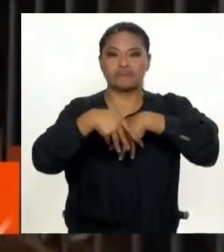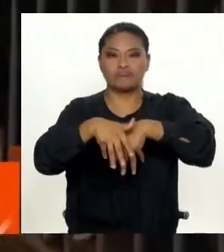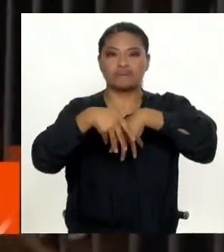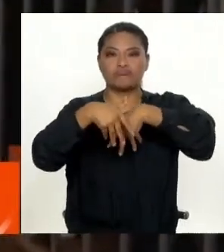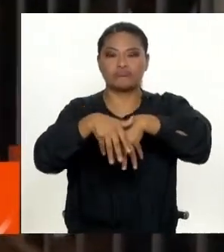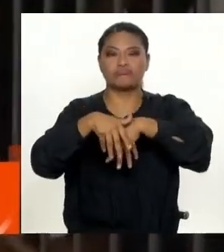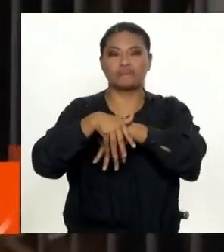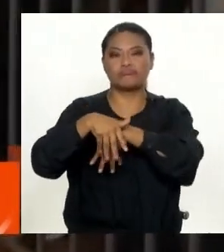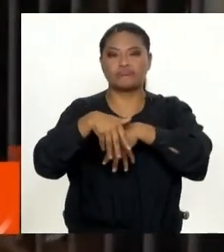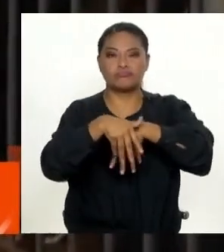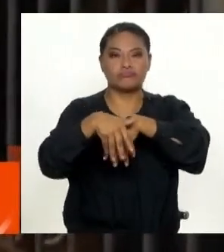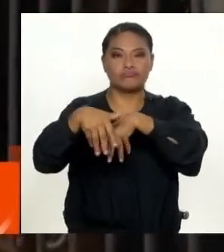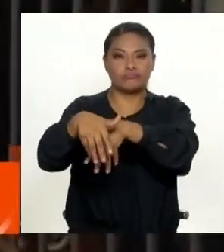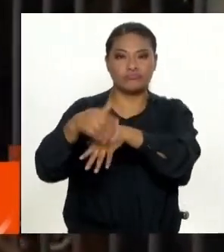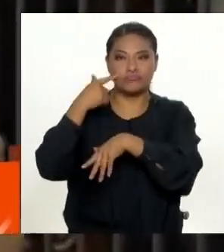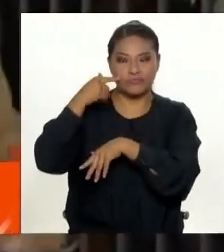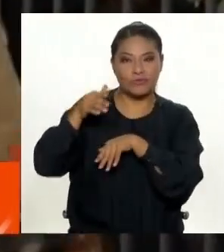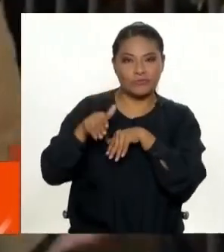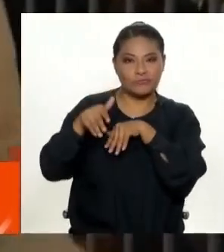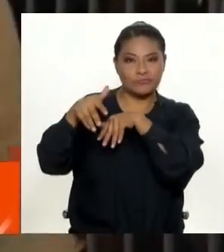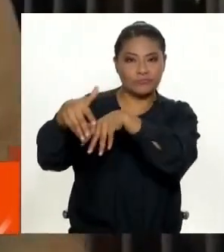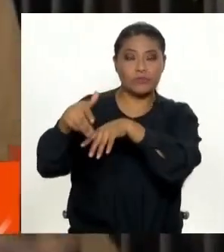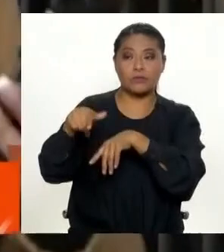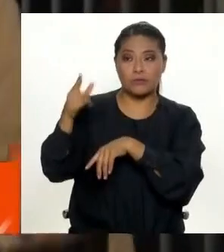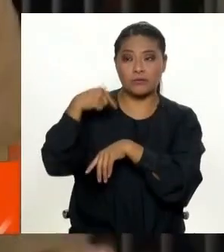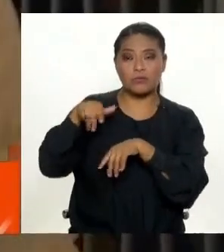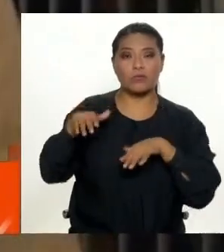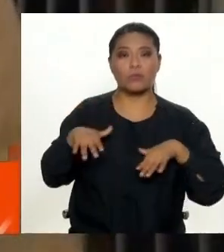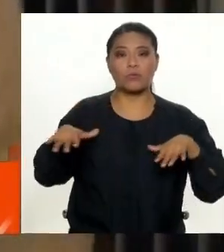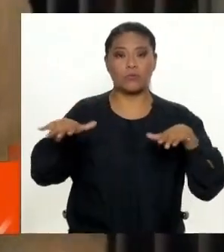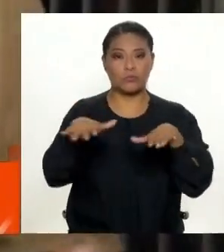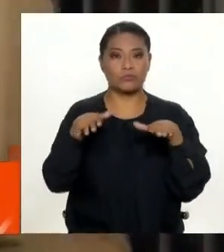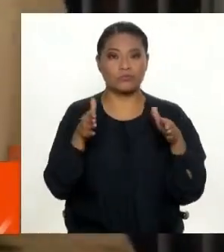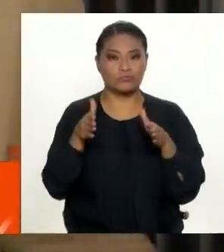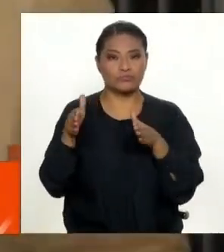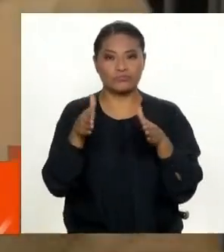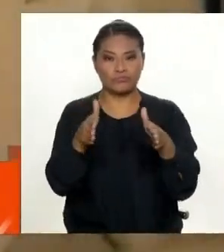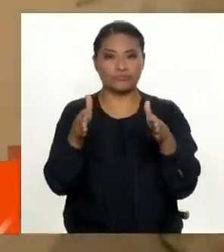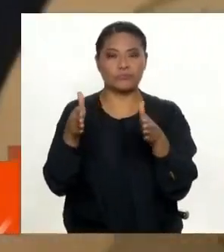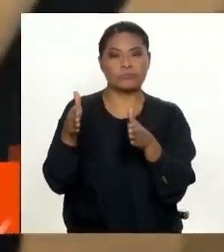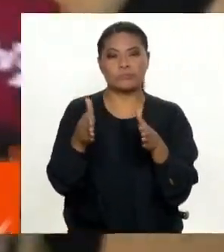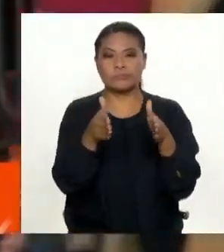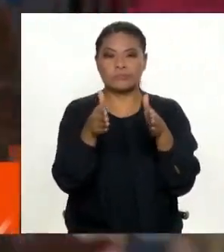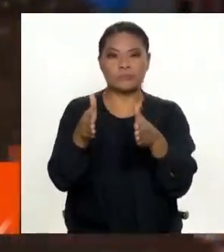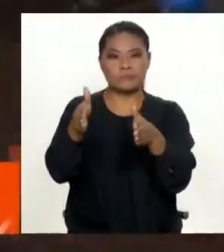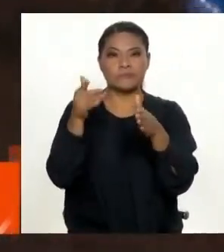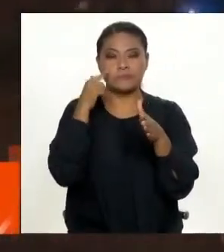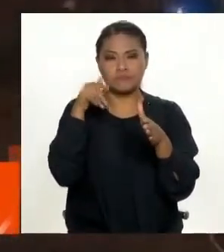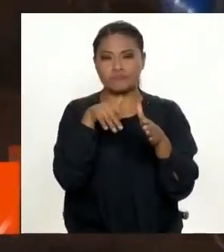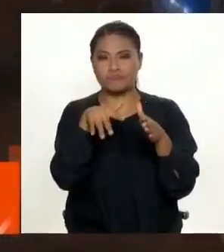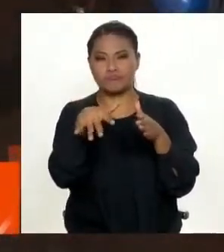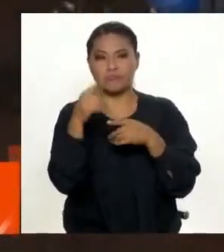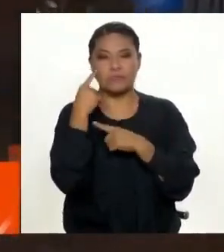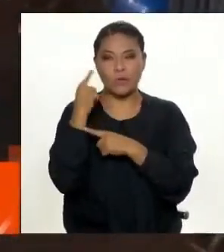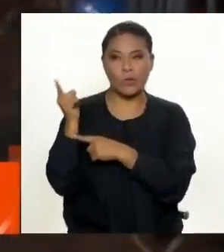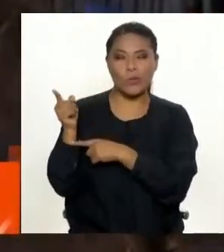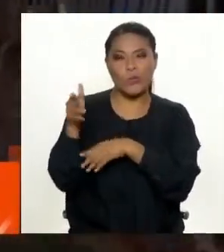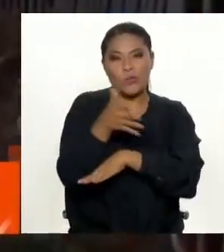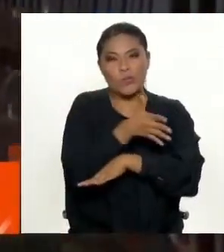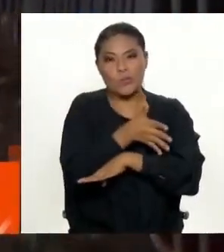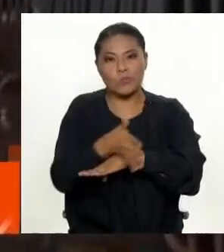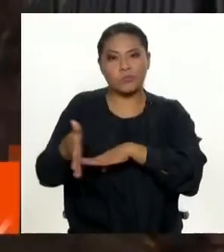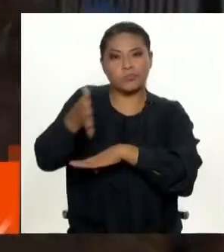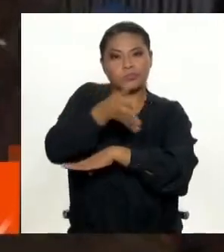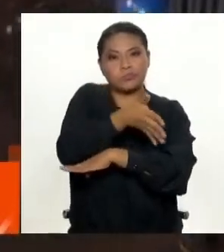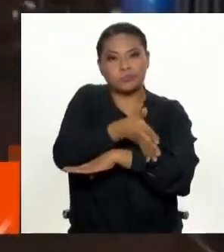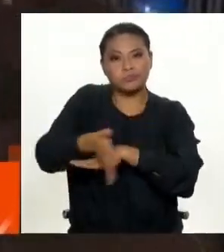muy temprano aquí en la Plaza de Armas, la ciudad imperial del Cusco. Vemos que continúa, pues, haciendo su